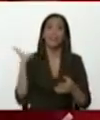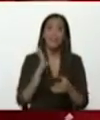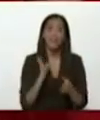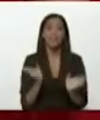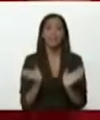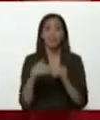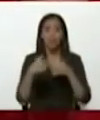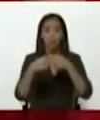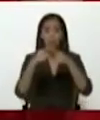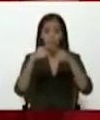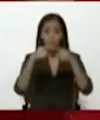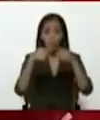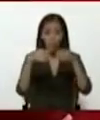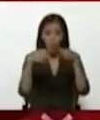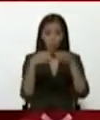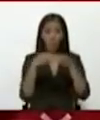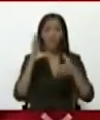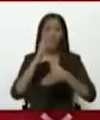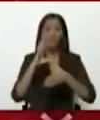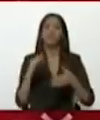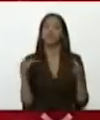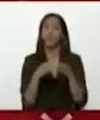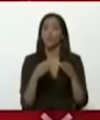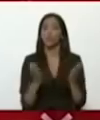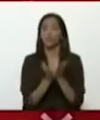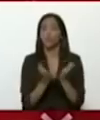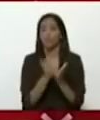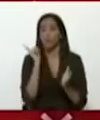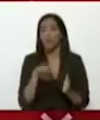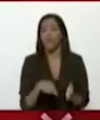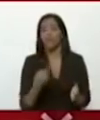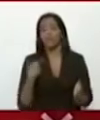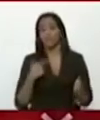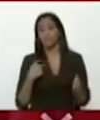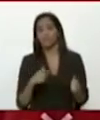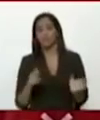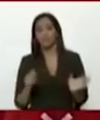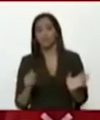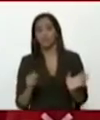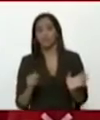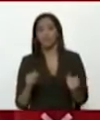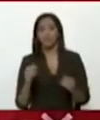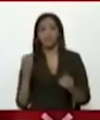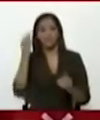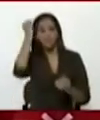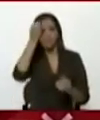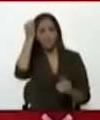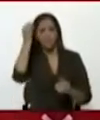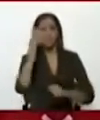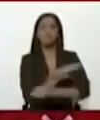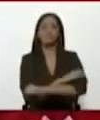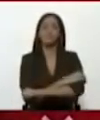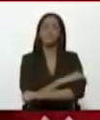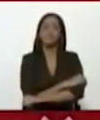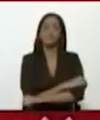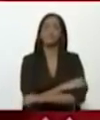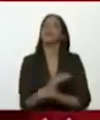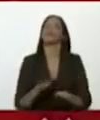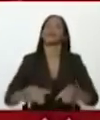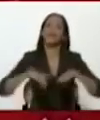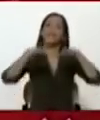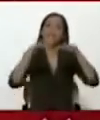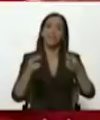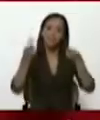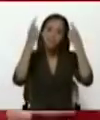fueron muy buenos estudiantes también. Claro. Y tienen una mentalidad de derecha. O sea... Crecieron, se